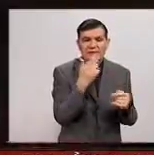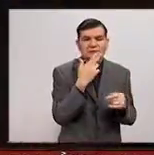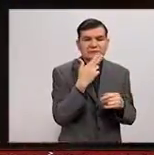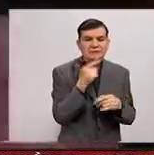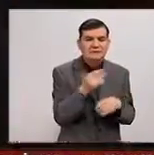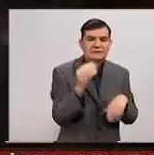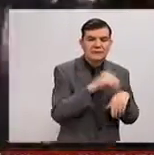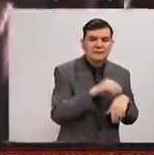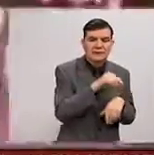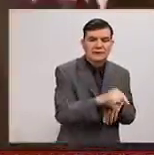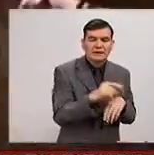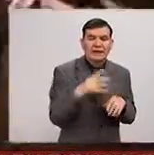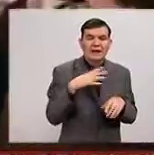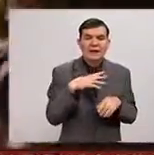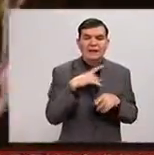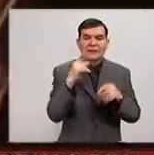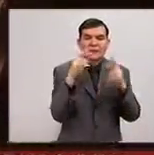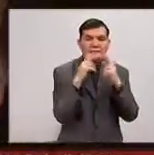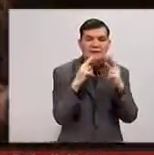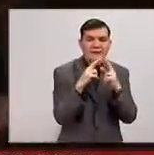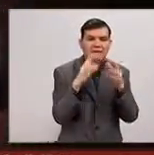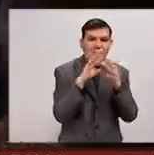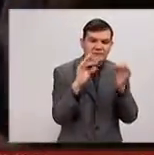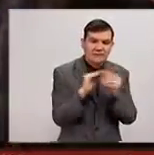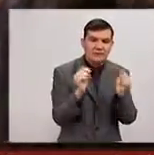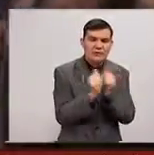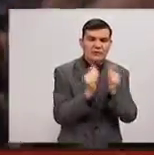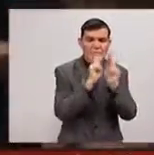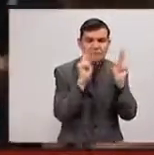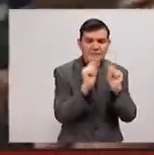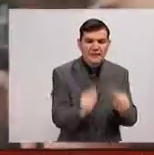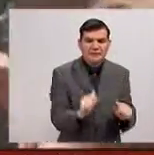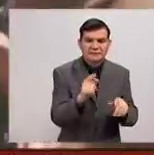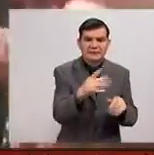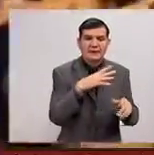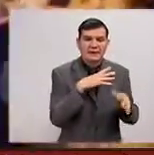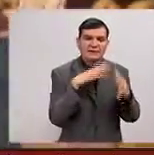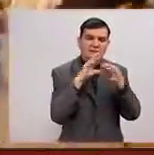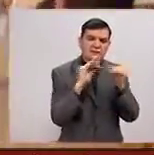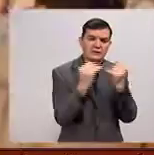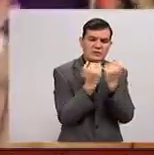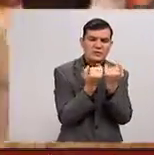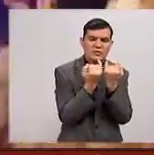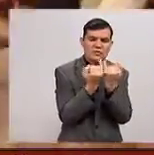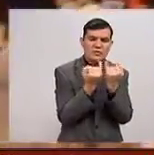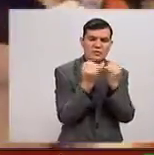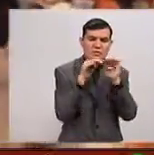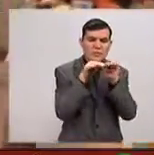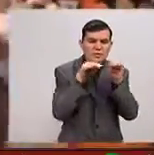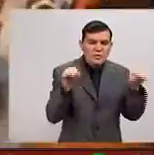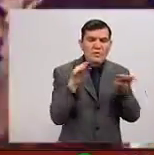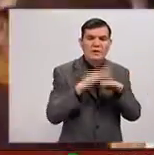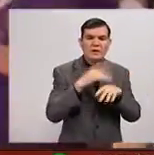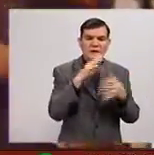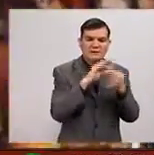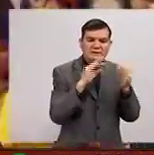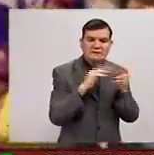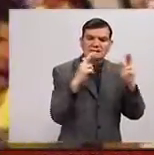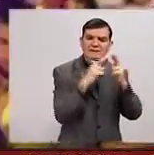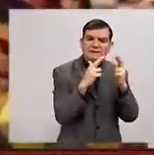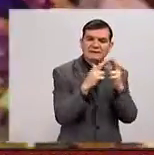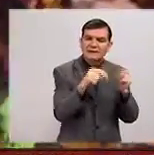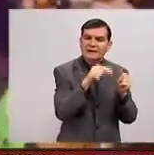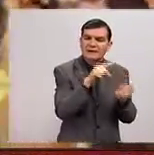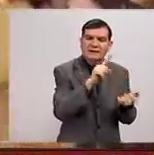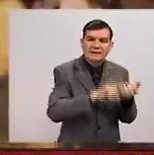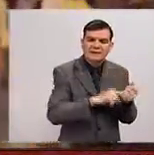le está dando, es una religión que habla de paz, es una religión que habla de igualdad, es una religión que habla